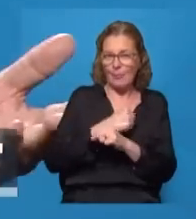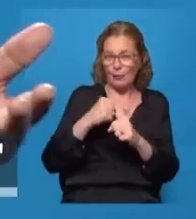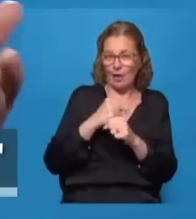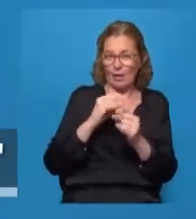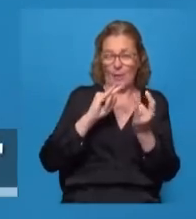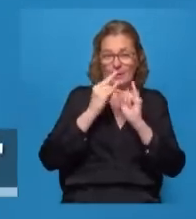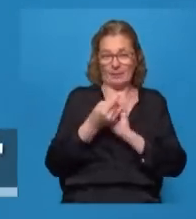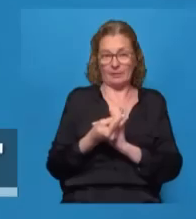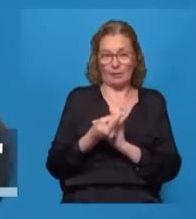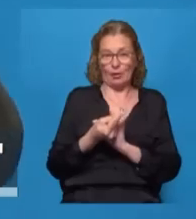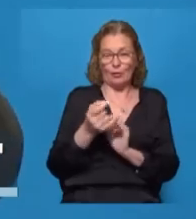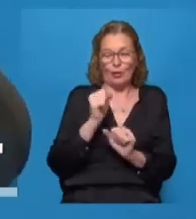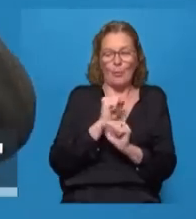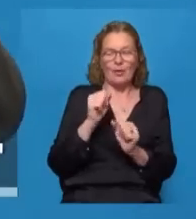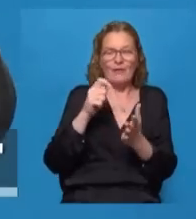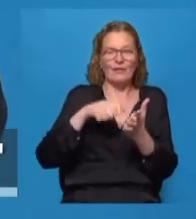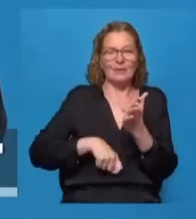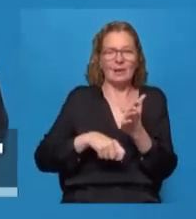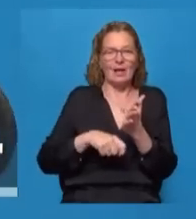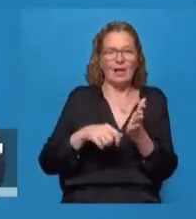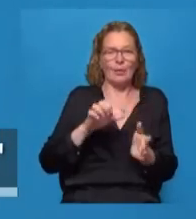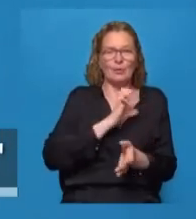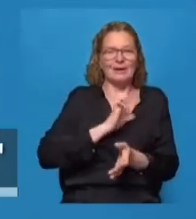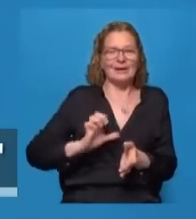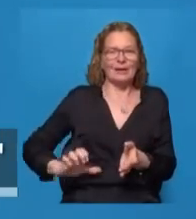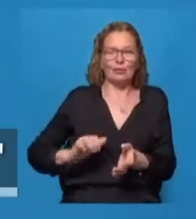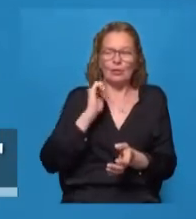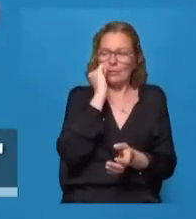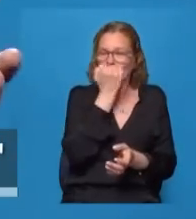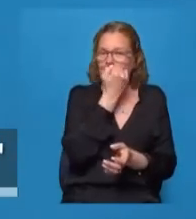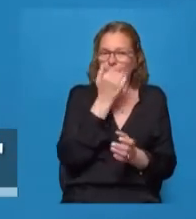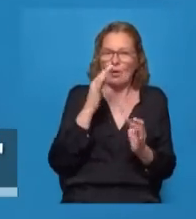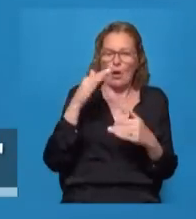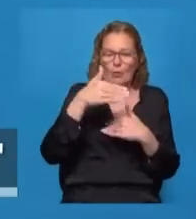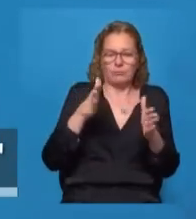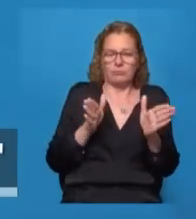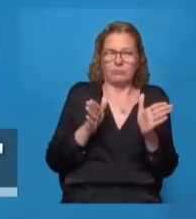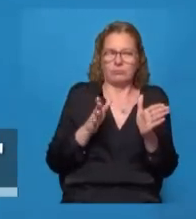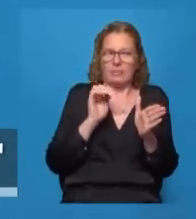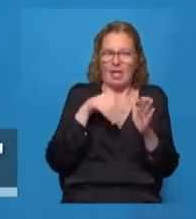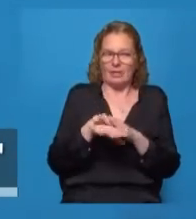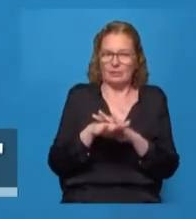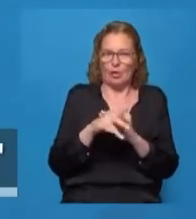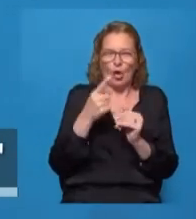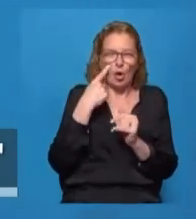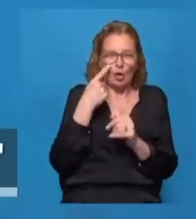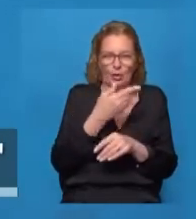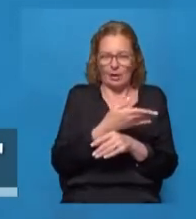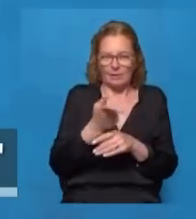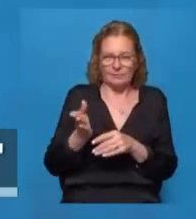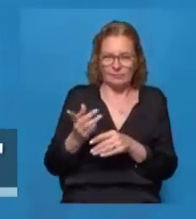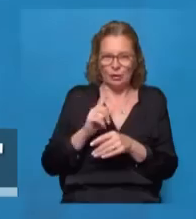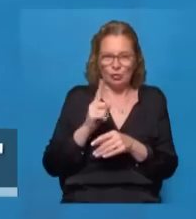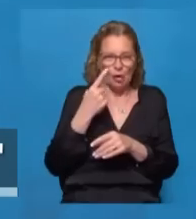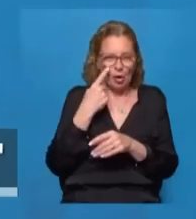en el parlamento no pueden ser firmados por el poder ejecutivo en secreto entre cuatro paredes sin que lo conozca no